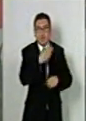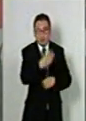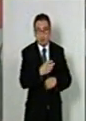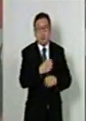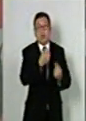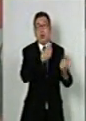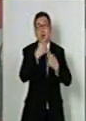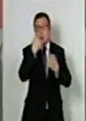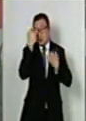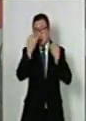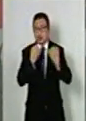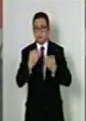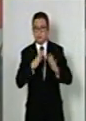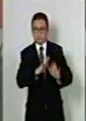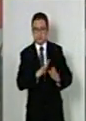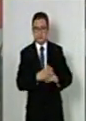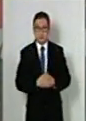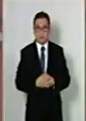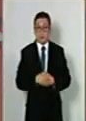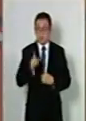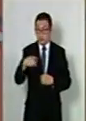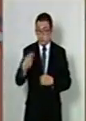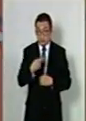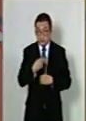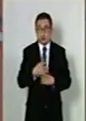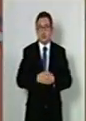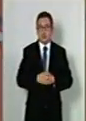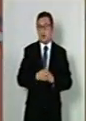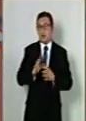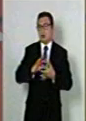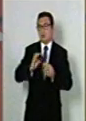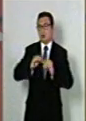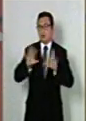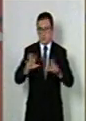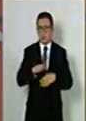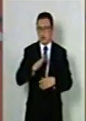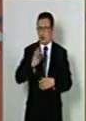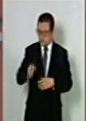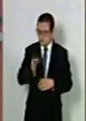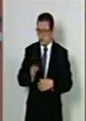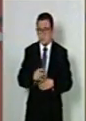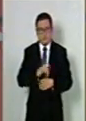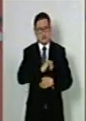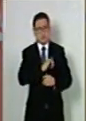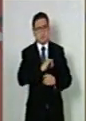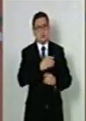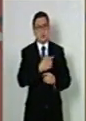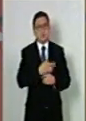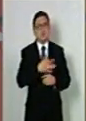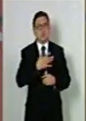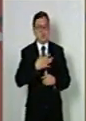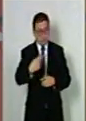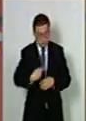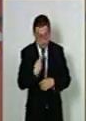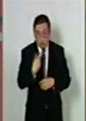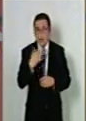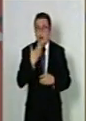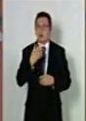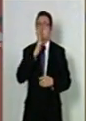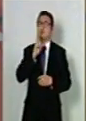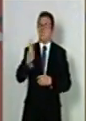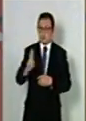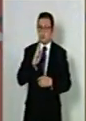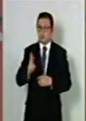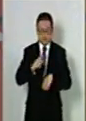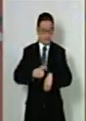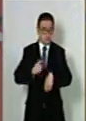utilice. Le va a preguntar, senador Barbosa. Gracias. Que quede claro, gracias. ¿No? Lo aceptas, gracias. Patricio. Acepto la pregunta y le doy respuesta. Le doy respuesta porque no